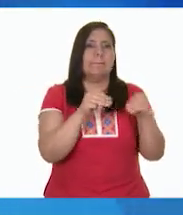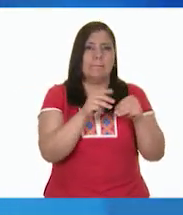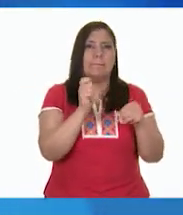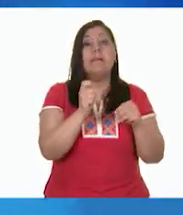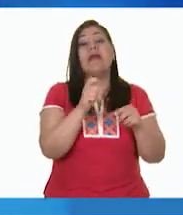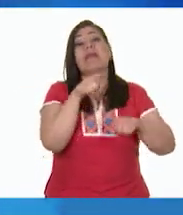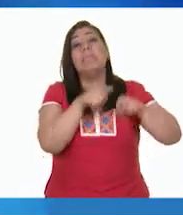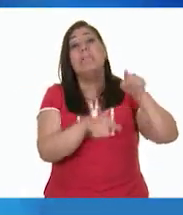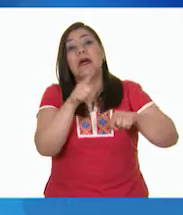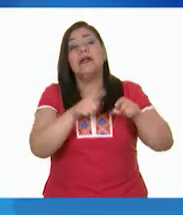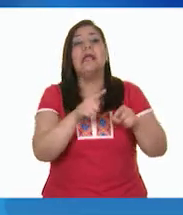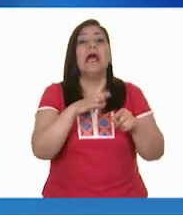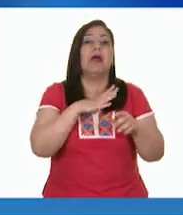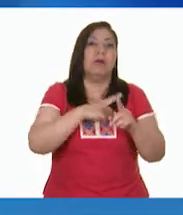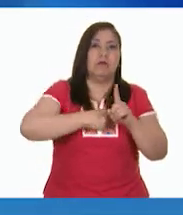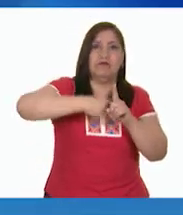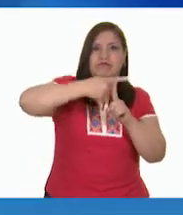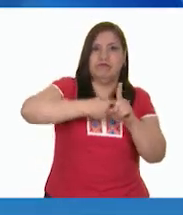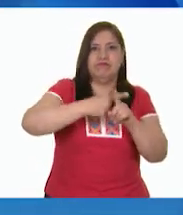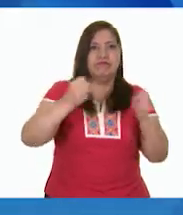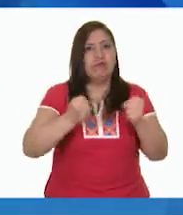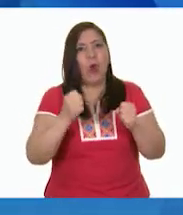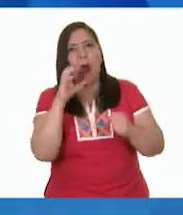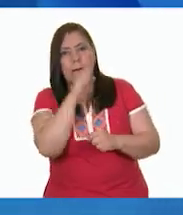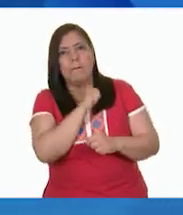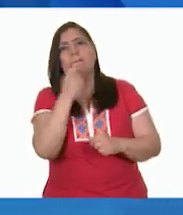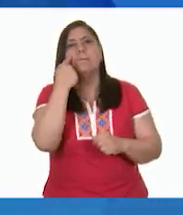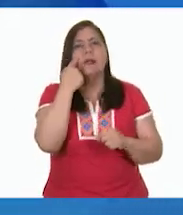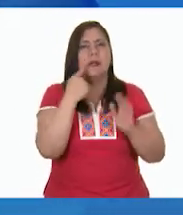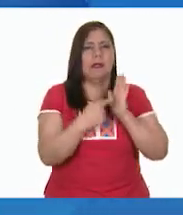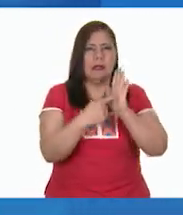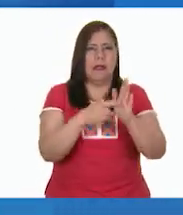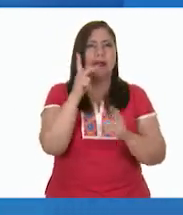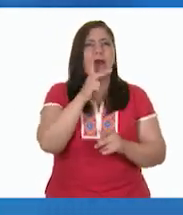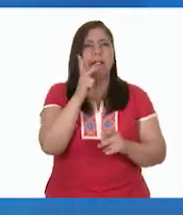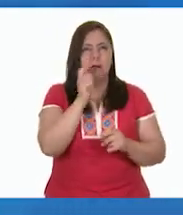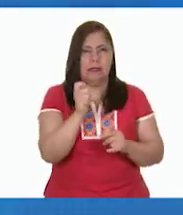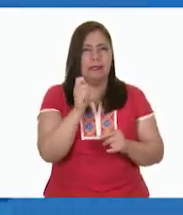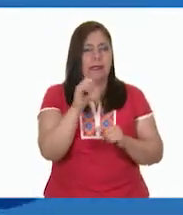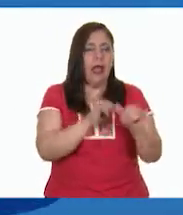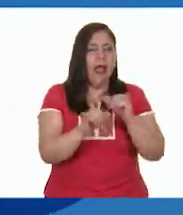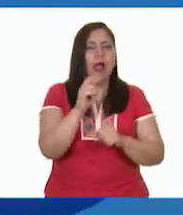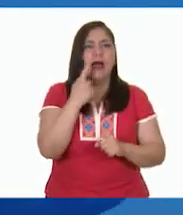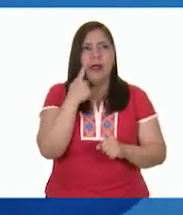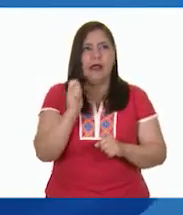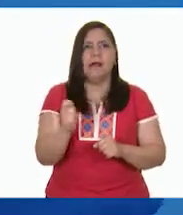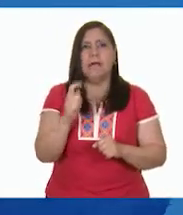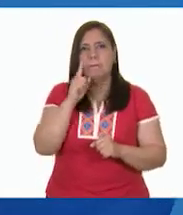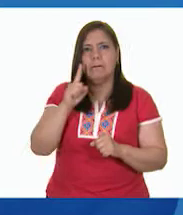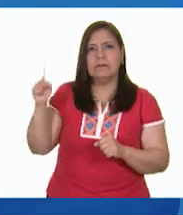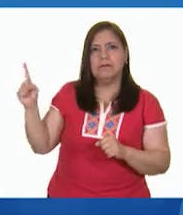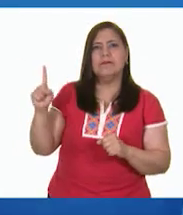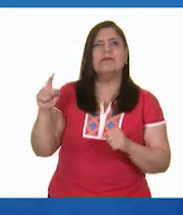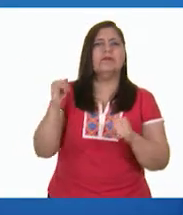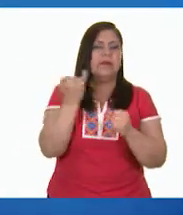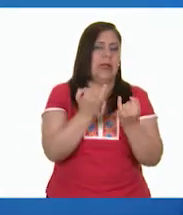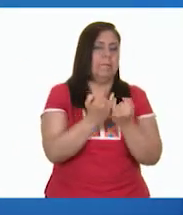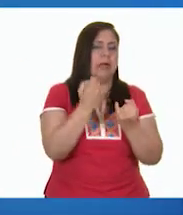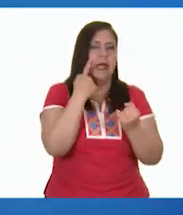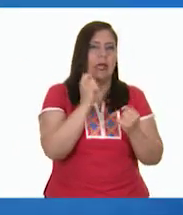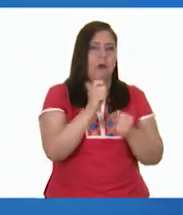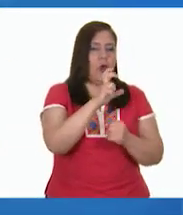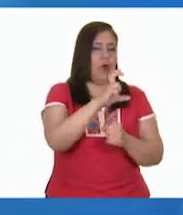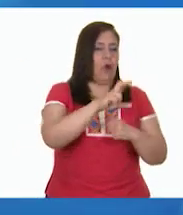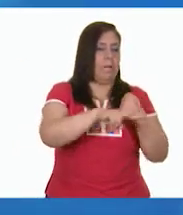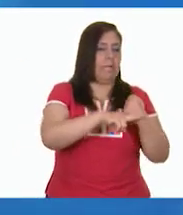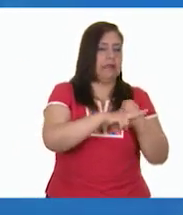la temperatura. Entonces, vamos a hacer un pequeño experimento. Imaginemos que tenemos el mismo volumen de agua en un